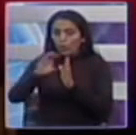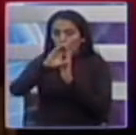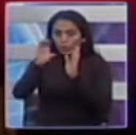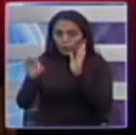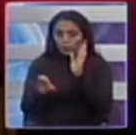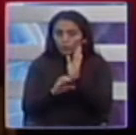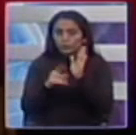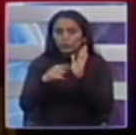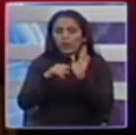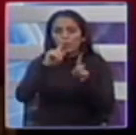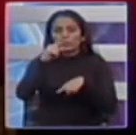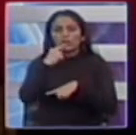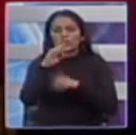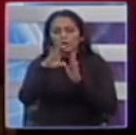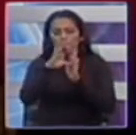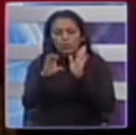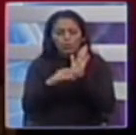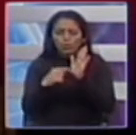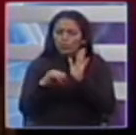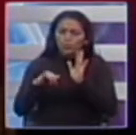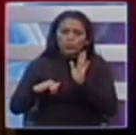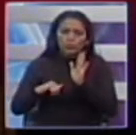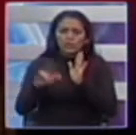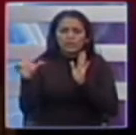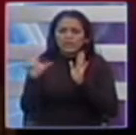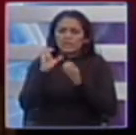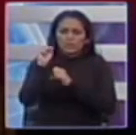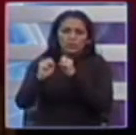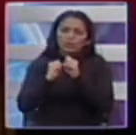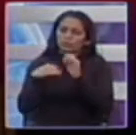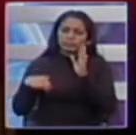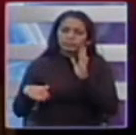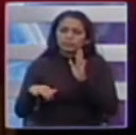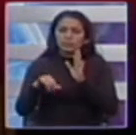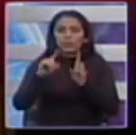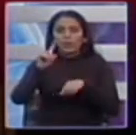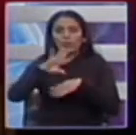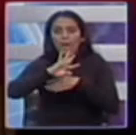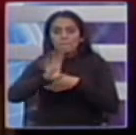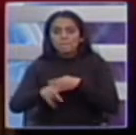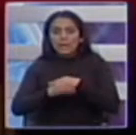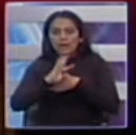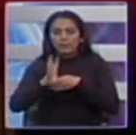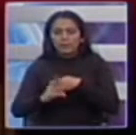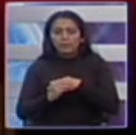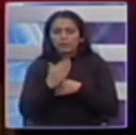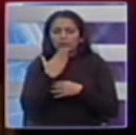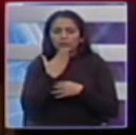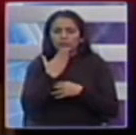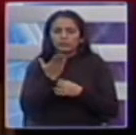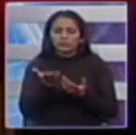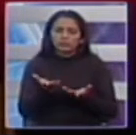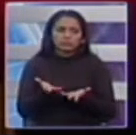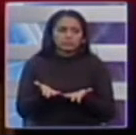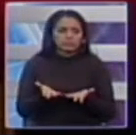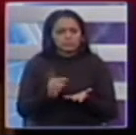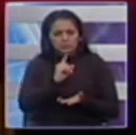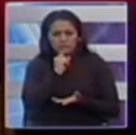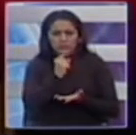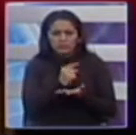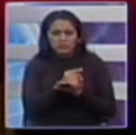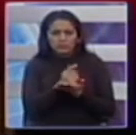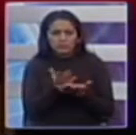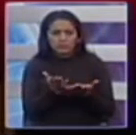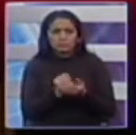durar 300 años, etcétera, etcétera, pero ya han habido enmiendas a la Carta Política. Bueno, en efecto, y yo siempre lo he